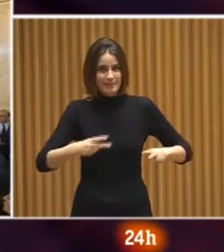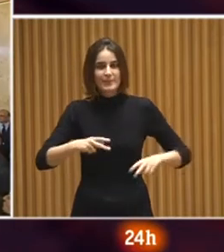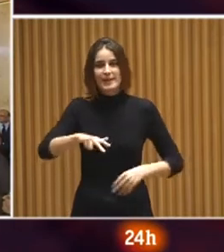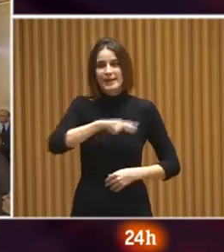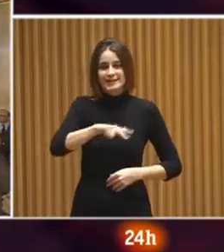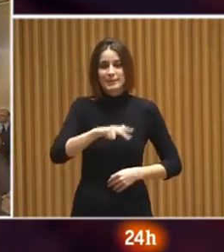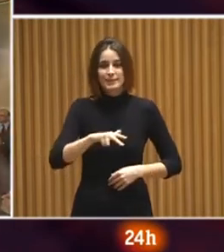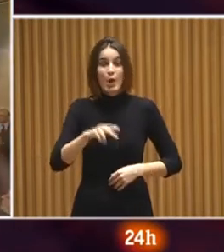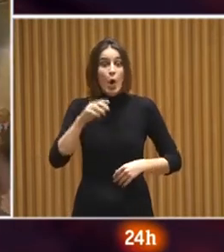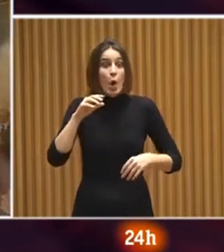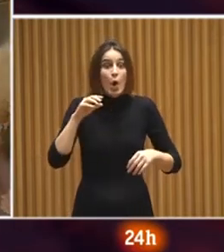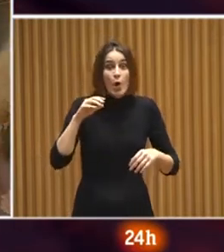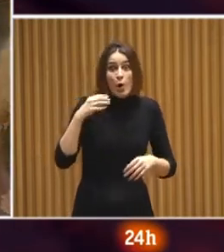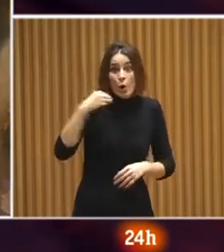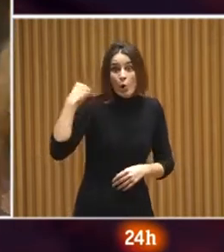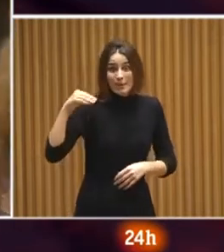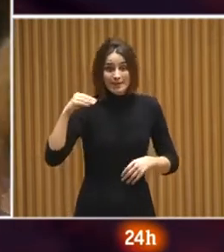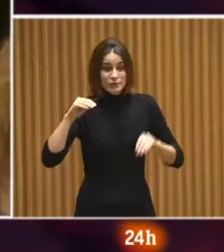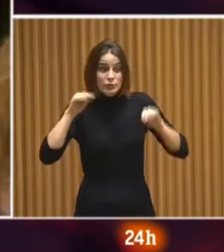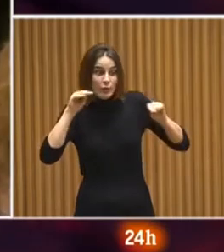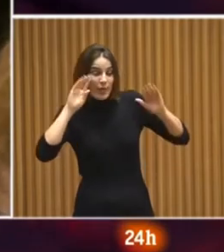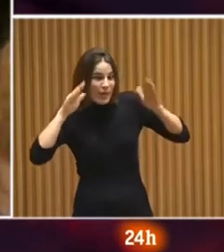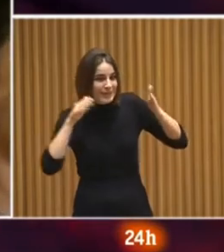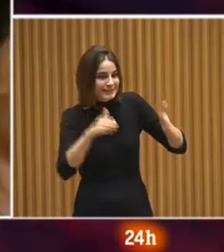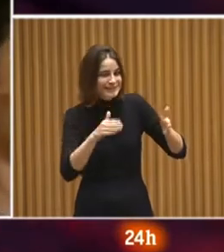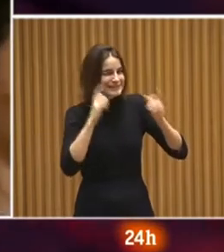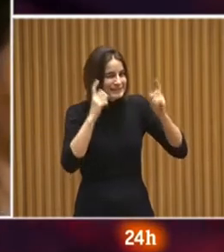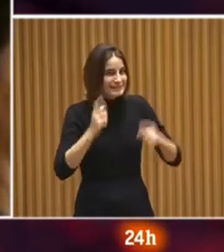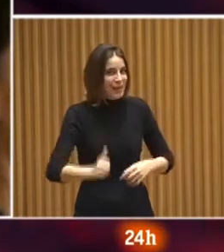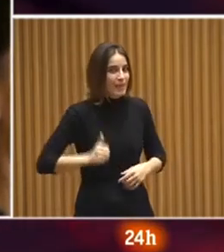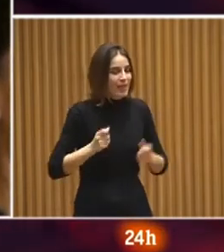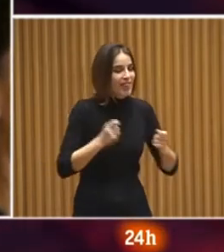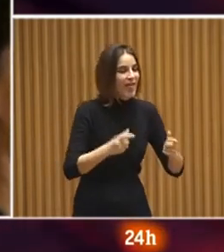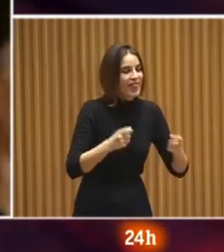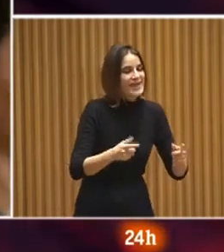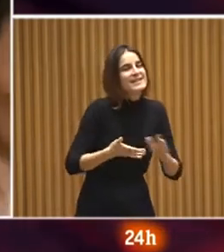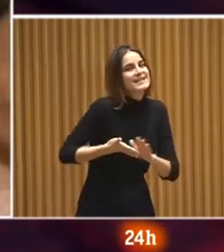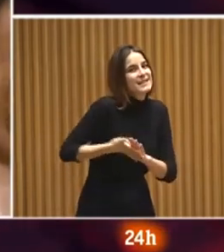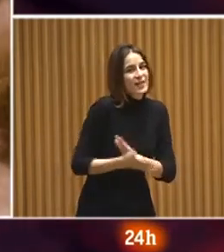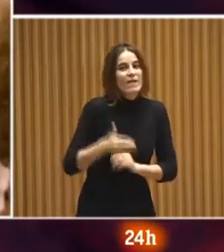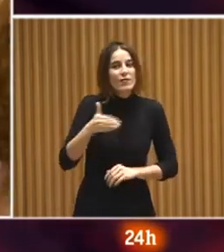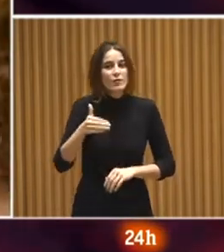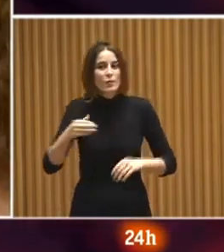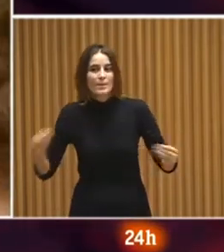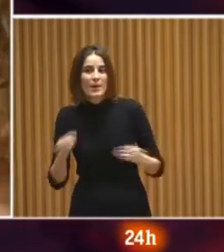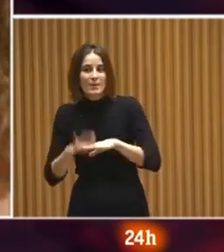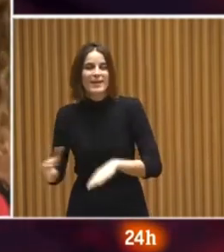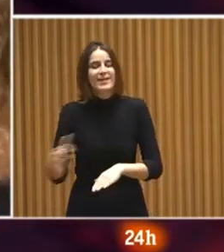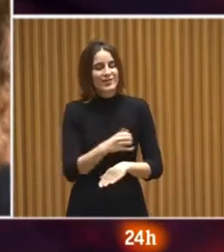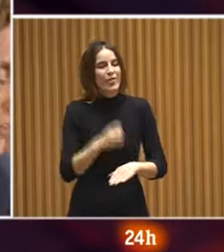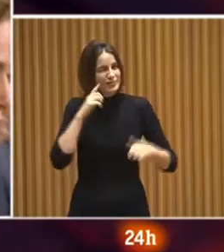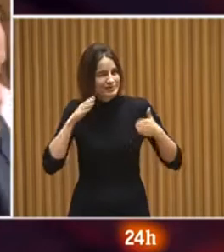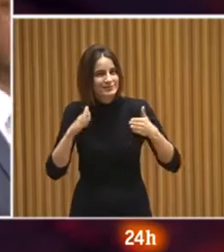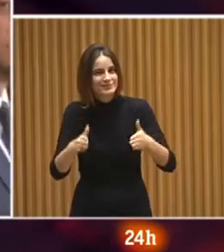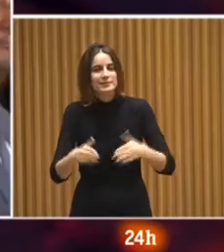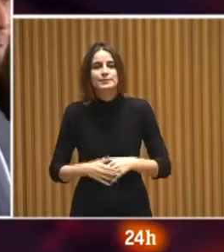oportunidades, es contribuir a tener un futuro mejor para todos. No existe mejor compromiso constitucional que esa